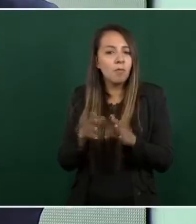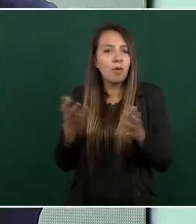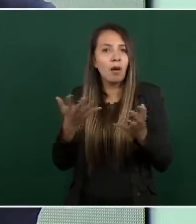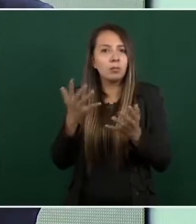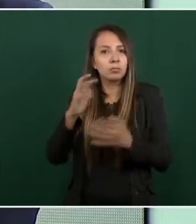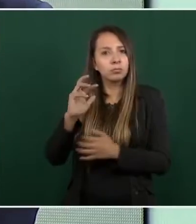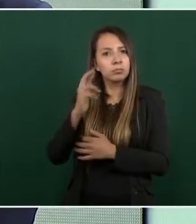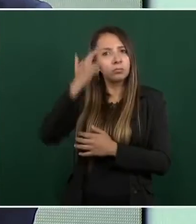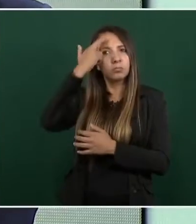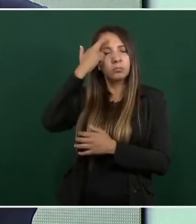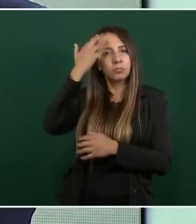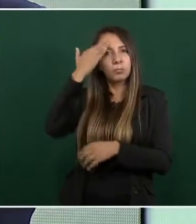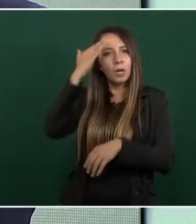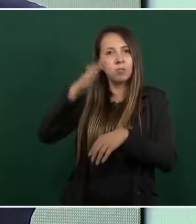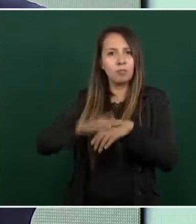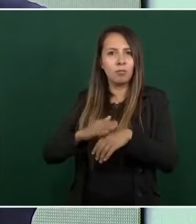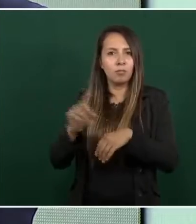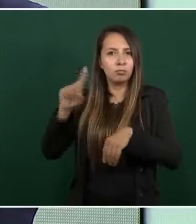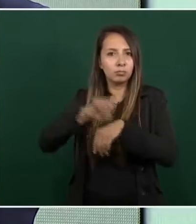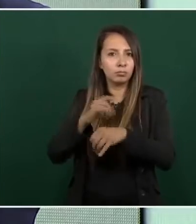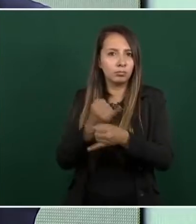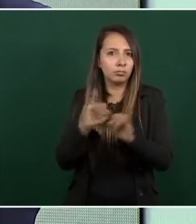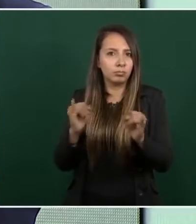el Día de la Independencia?